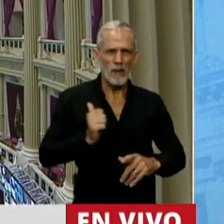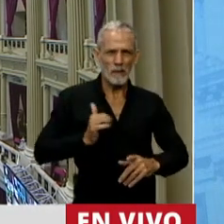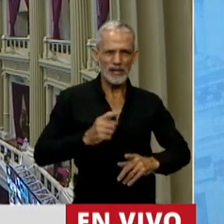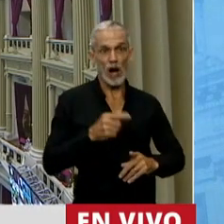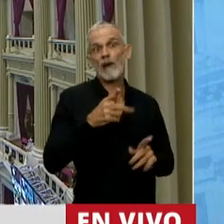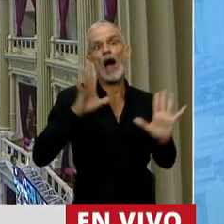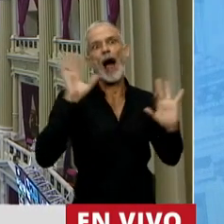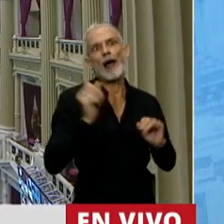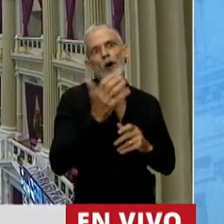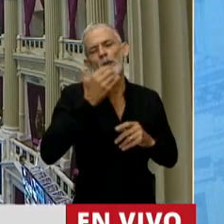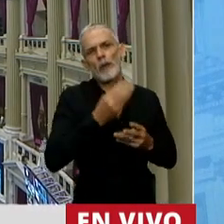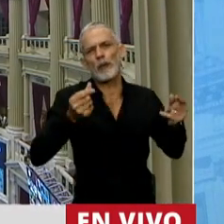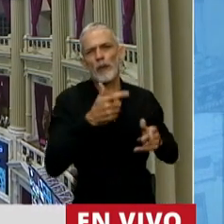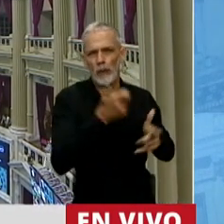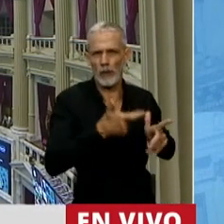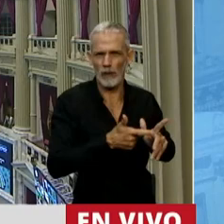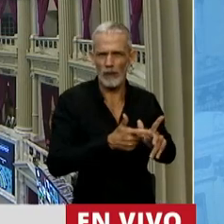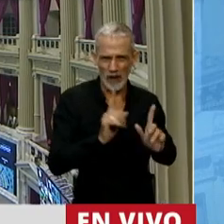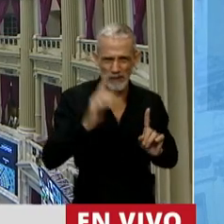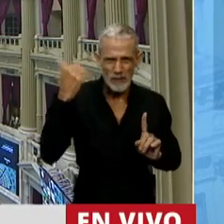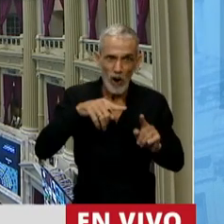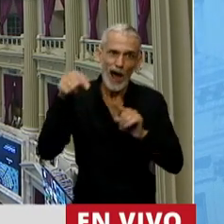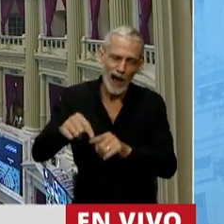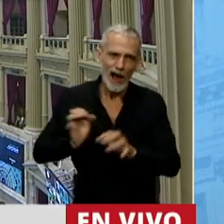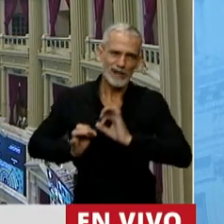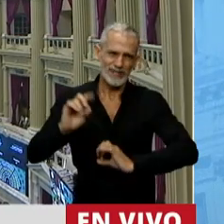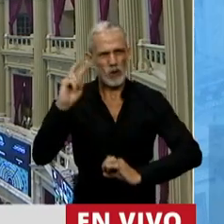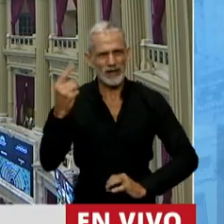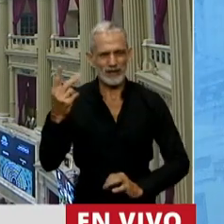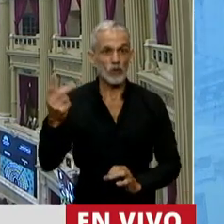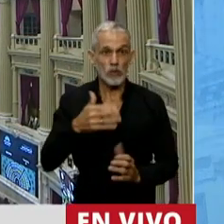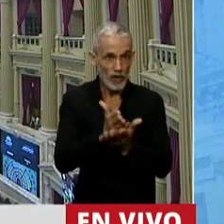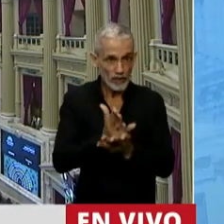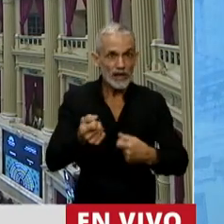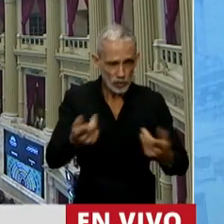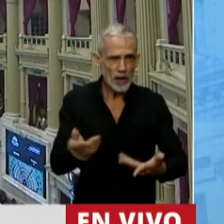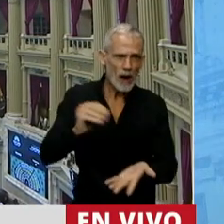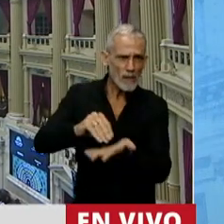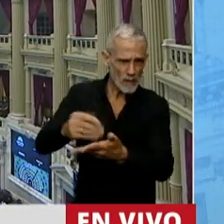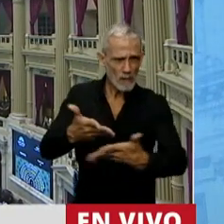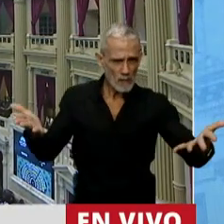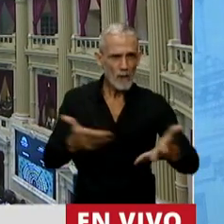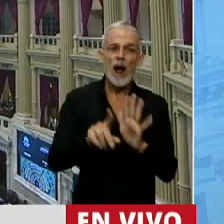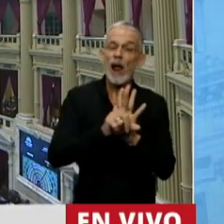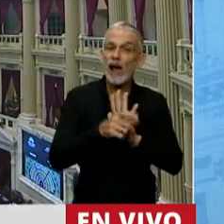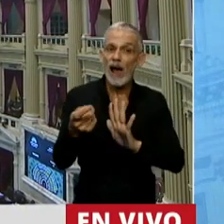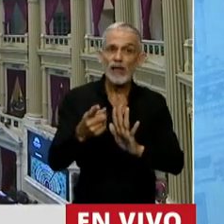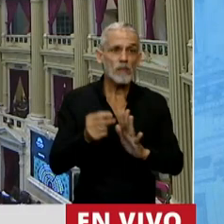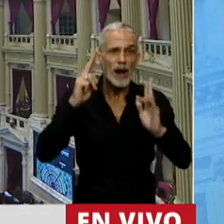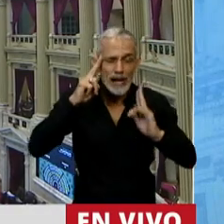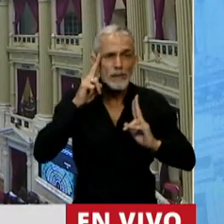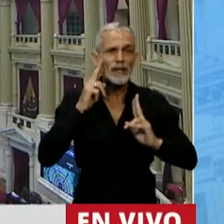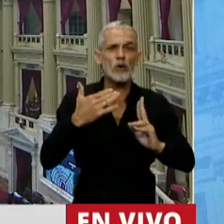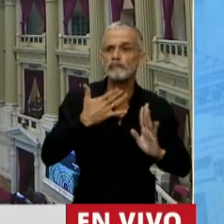apoyamos este proyecto, porque amplía derechos, porque legisla desde el respeto a los deseos y